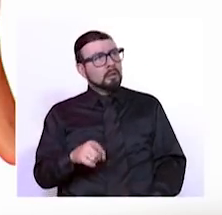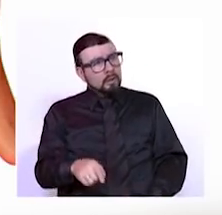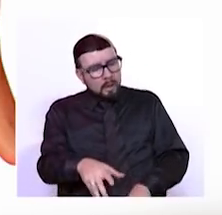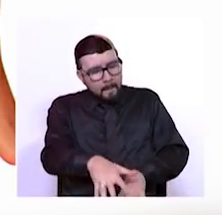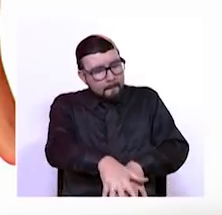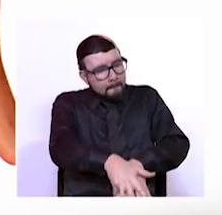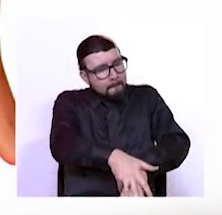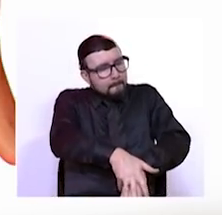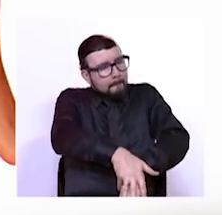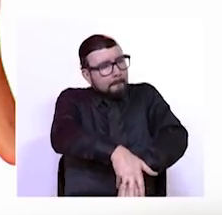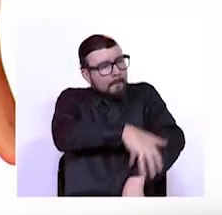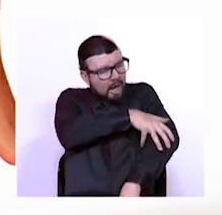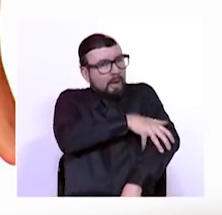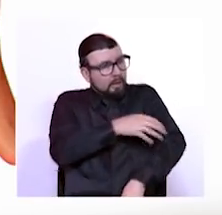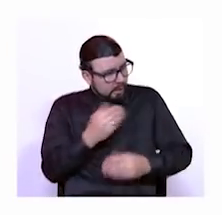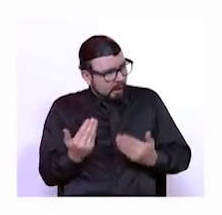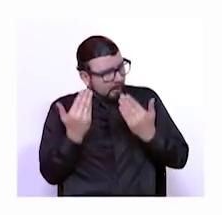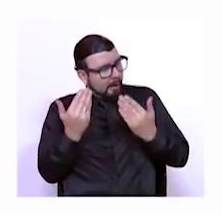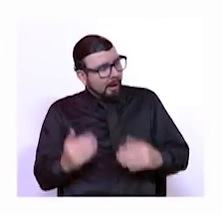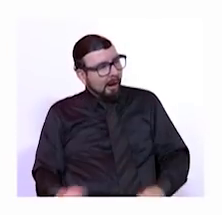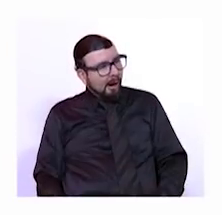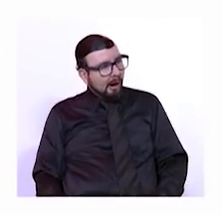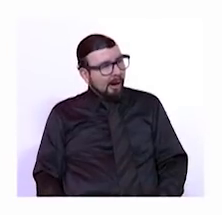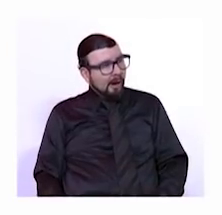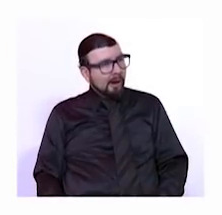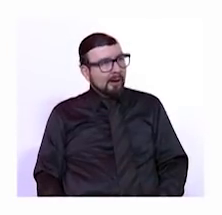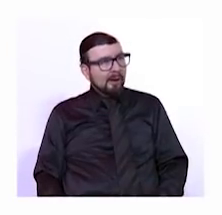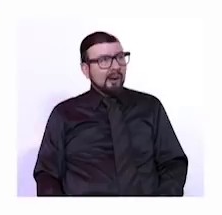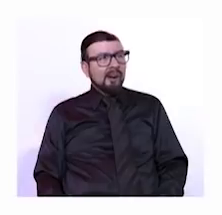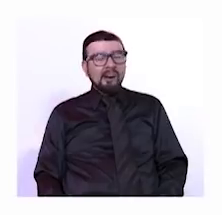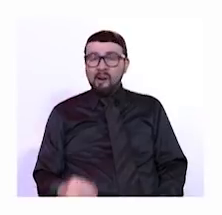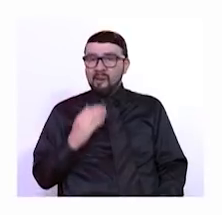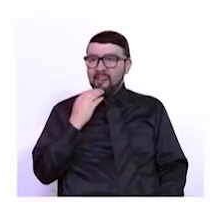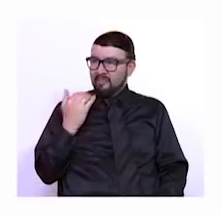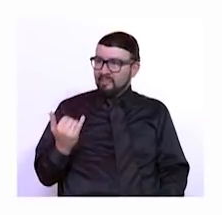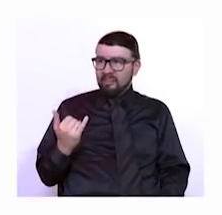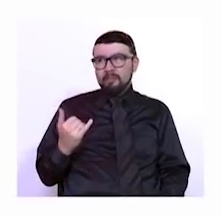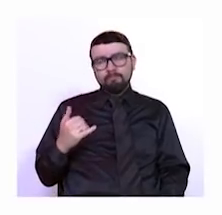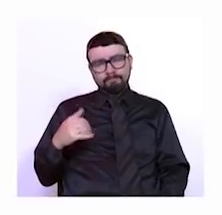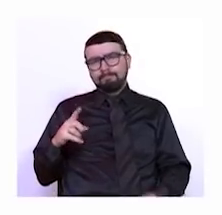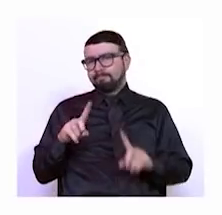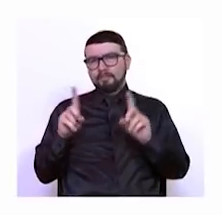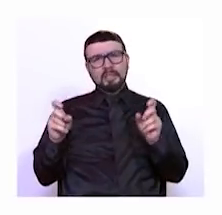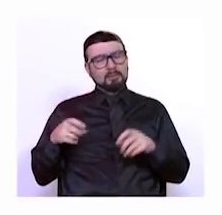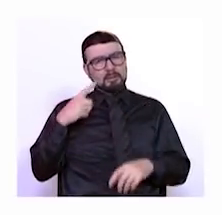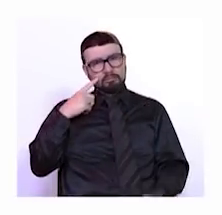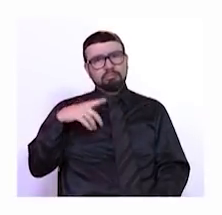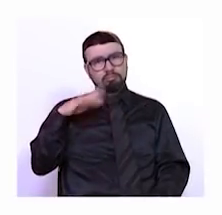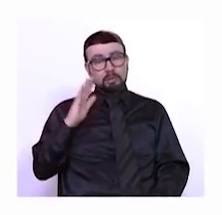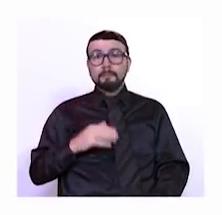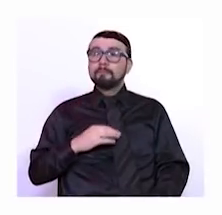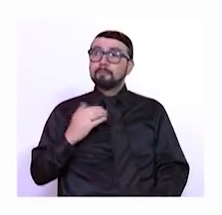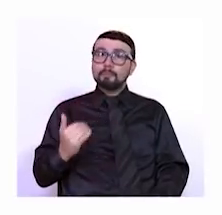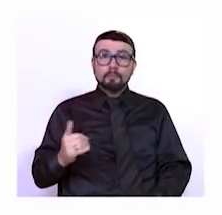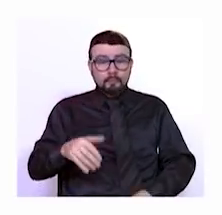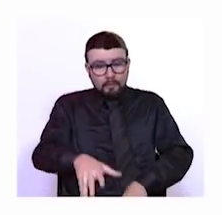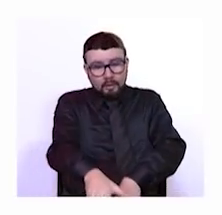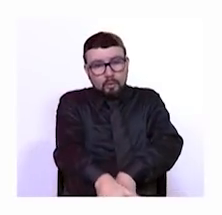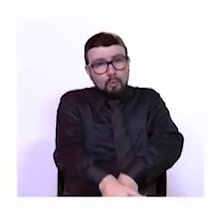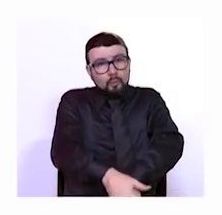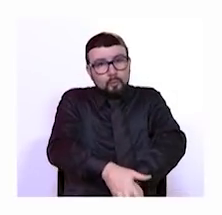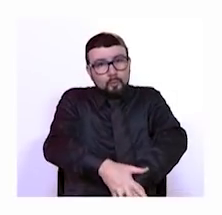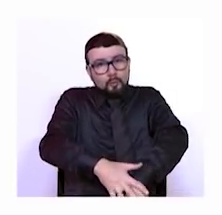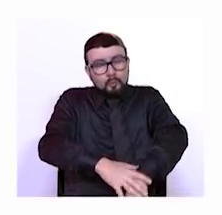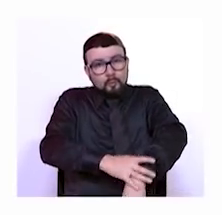juegan? Bueno, aquí ya hay mucha tela para cortar, como lo hemos dicho. Las medias juegan